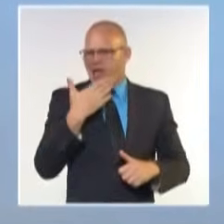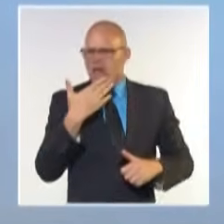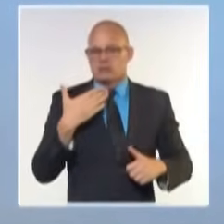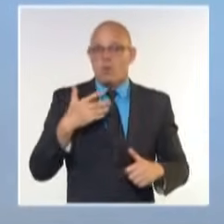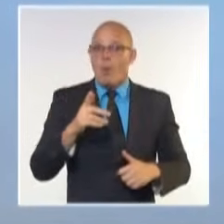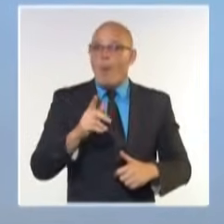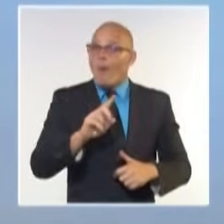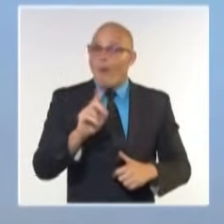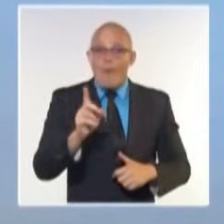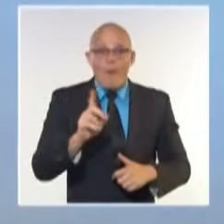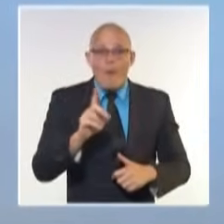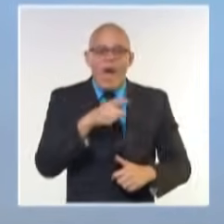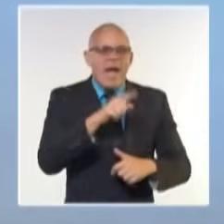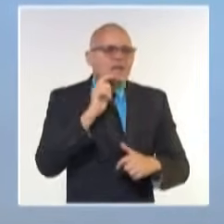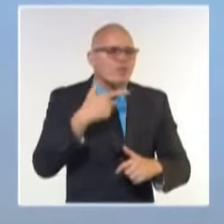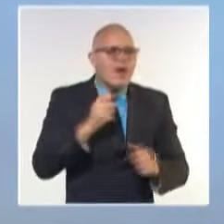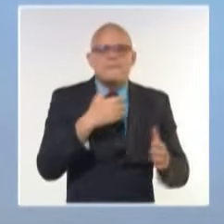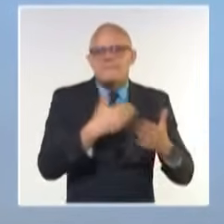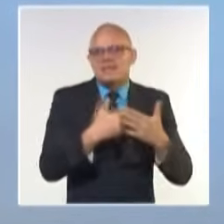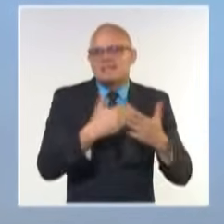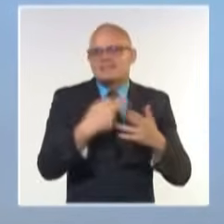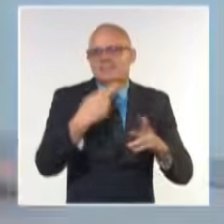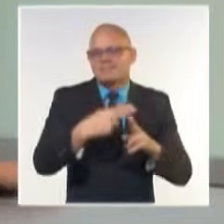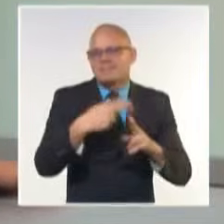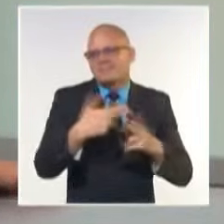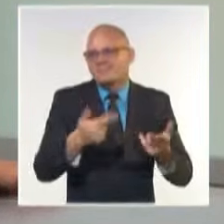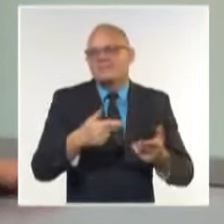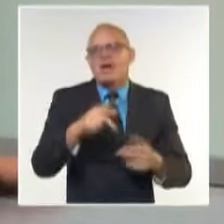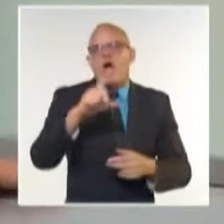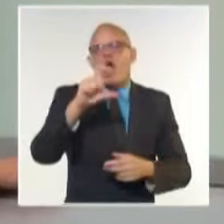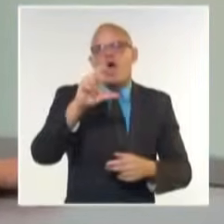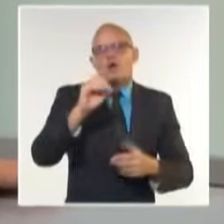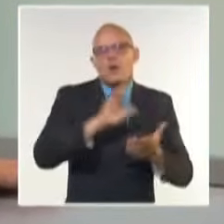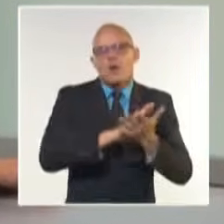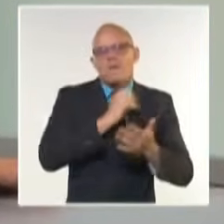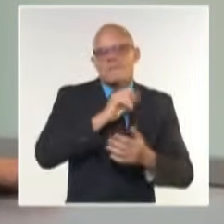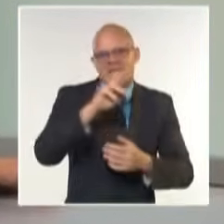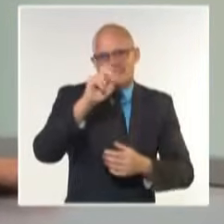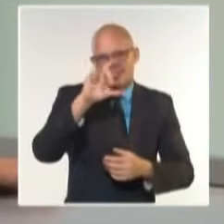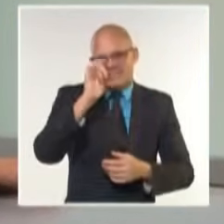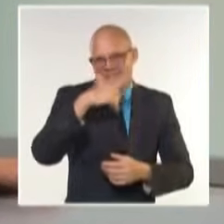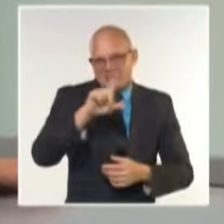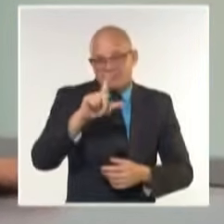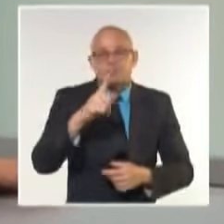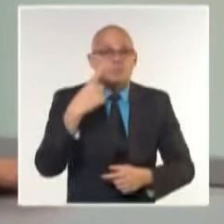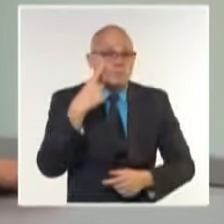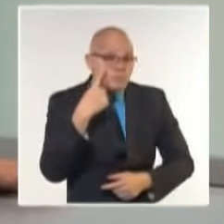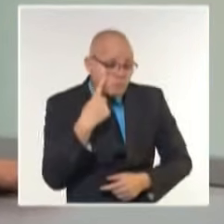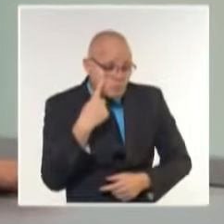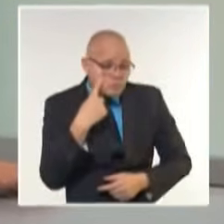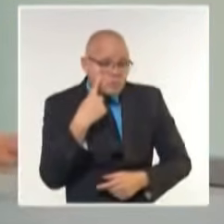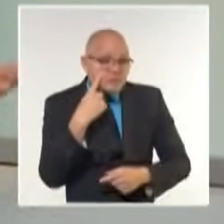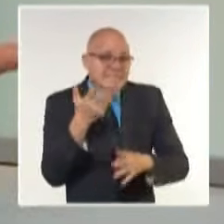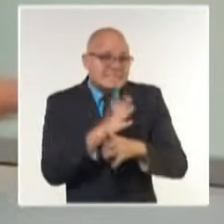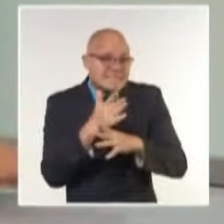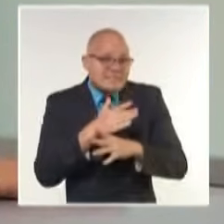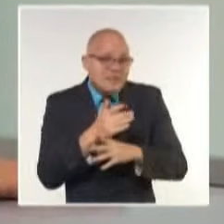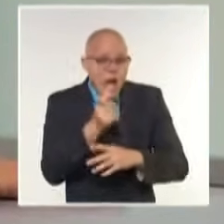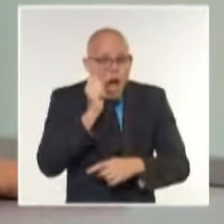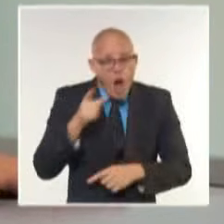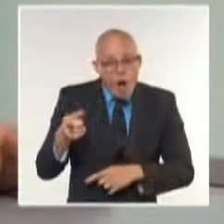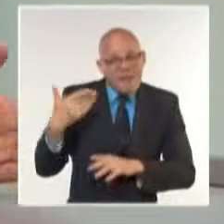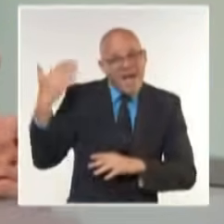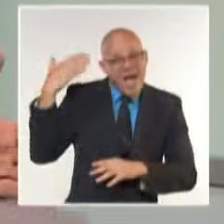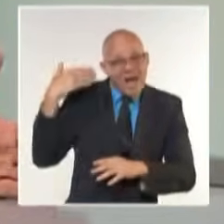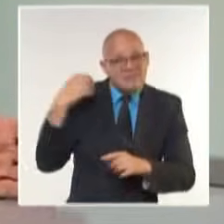la comercial, perteneciente a esa empresa. Antes de que me diga qué fue lo que ocurrió, estamos claros de que se trata de relaciones de alguien que dirigía en el sector estatal, fue